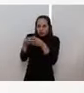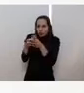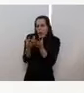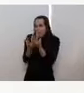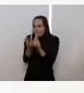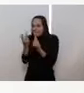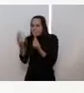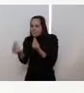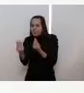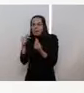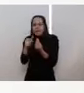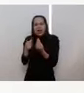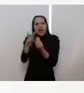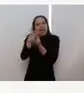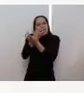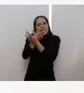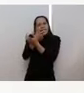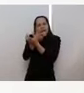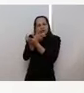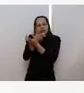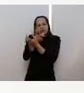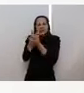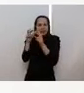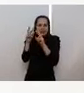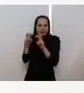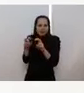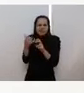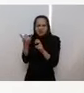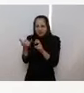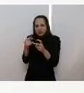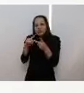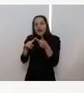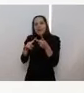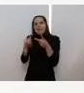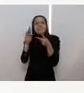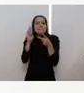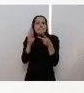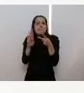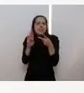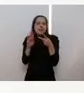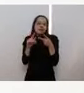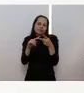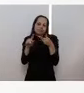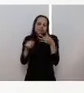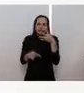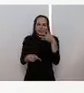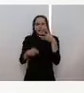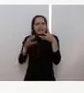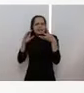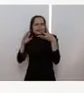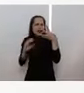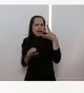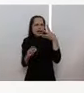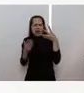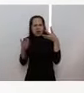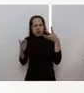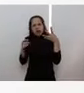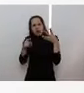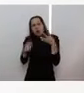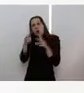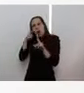el grupo de neurociencias que se encuentra en la categoría b y el resto se encuentran en esta categoría pero pues el objetivo es teniendo la